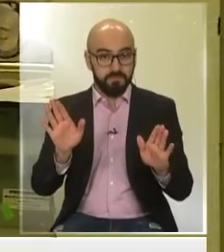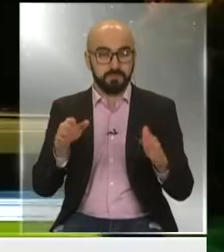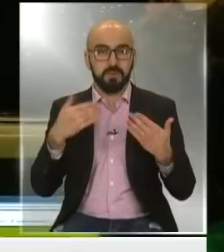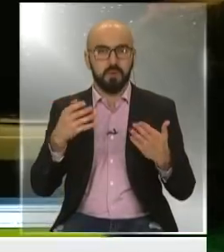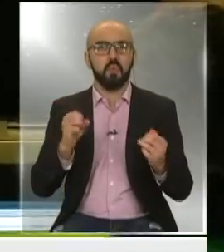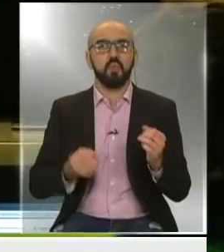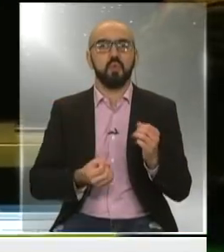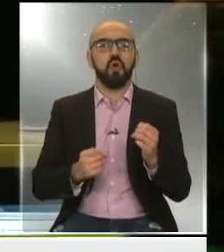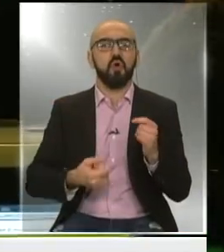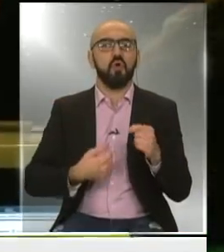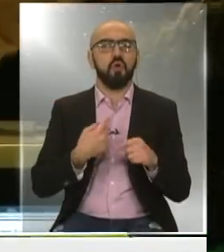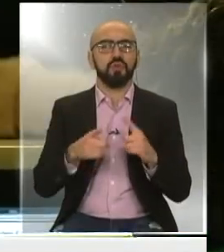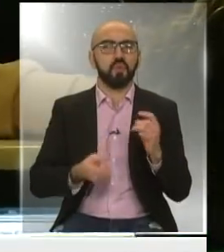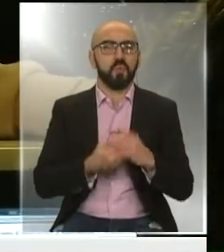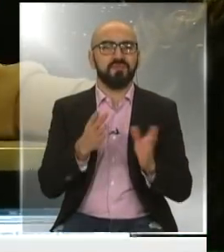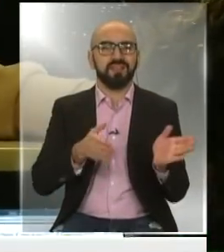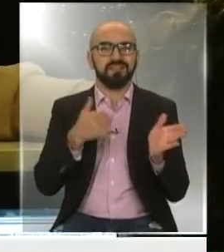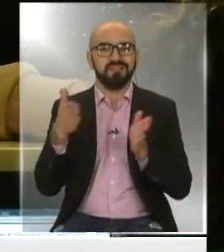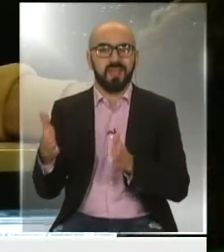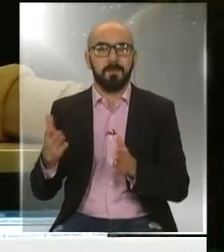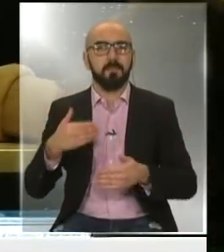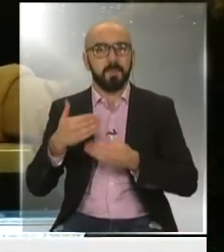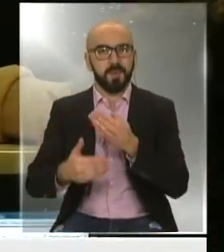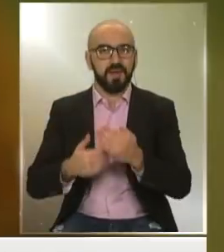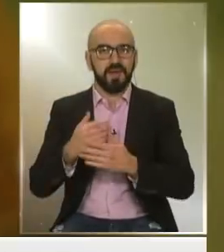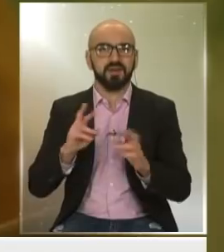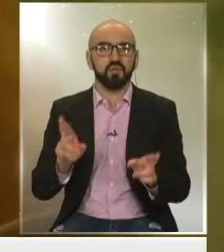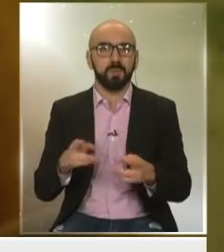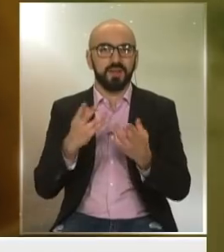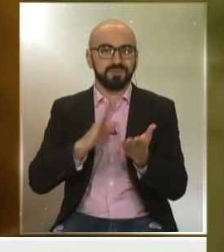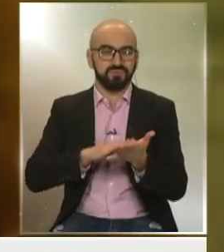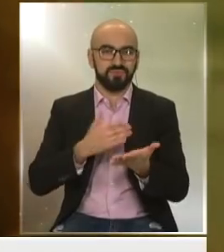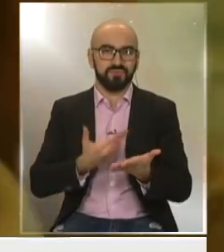nueva etapa para lograr su recuperación.